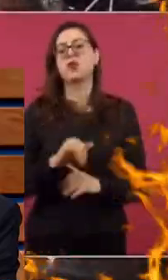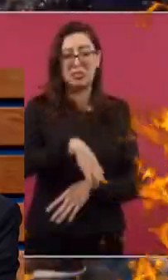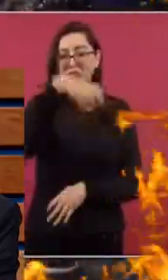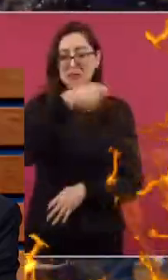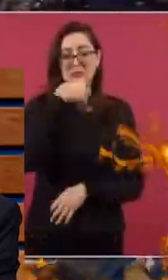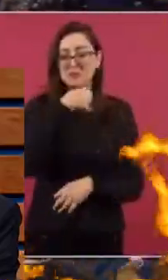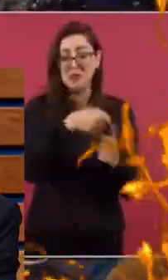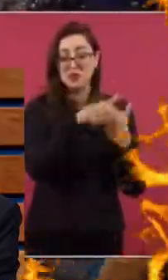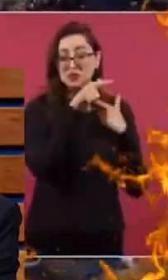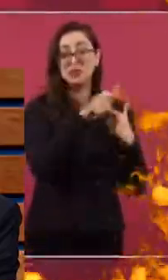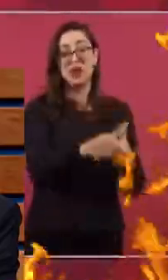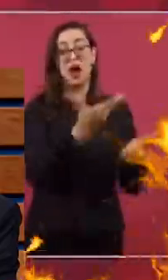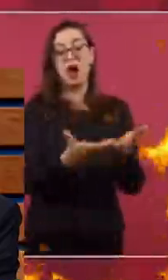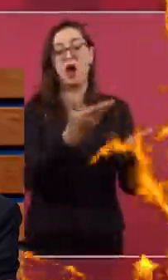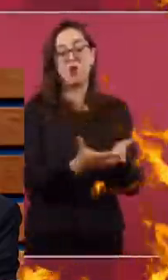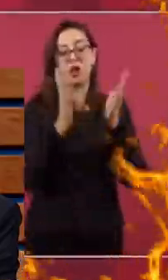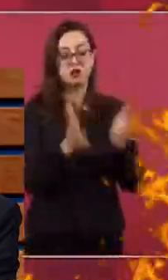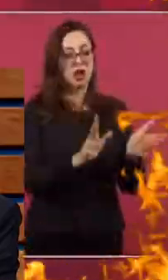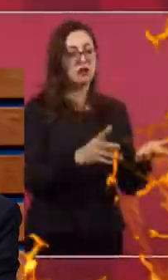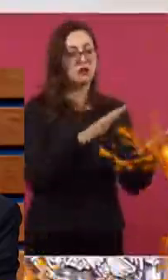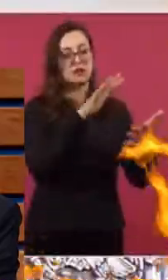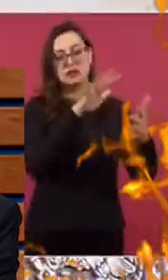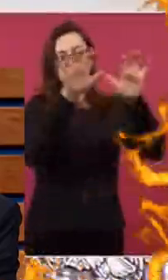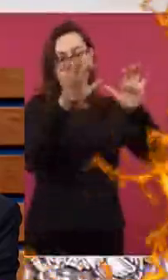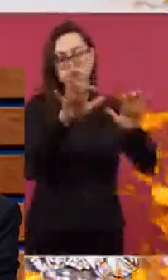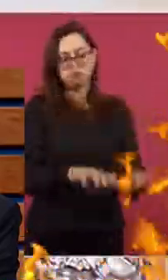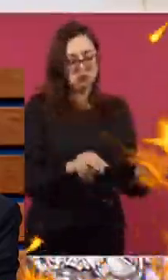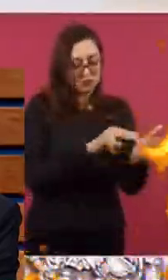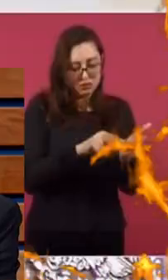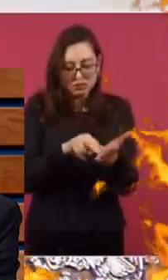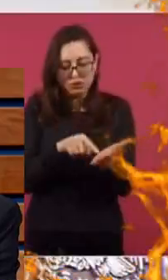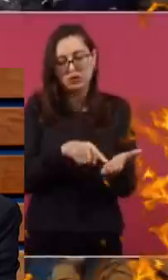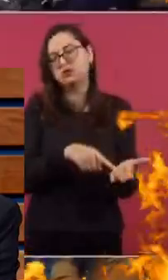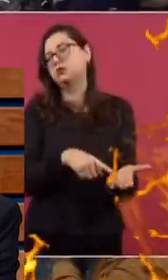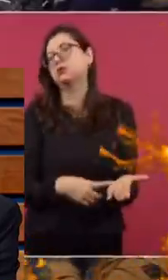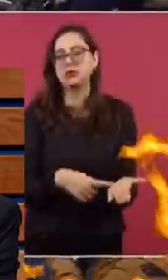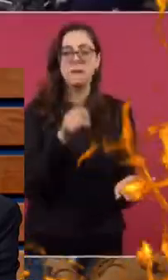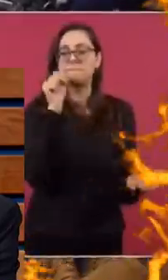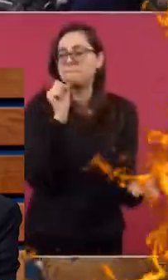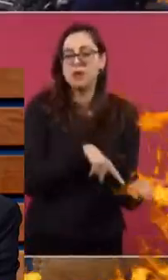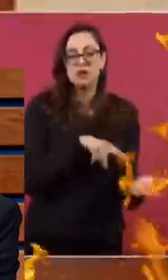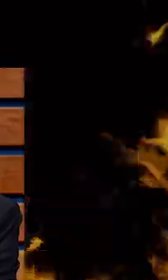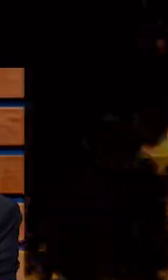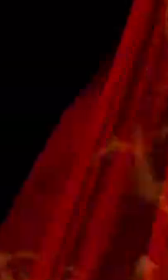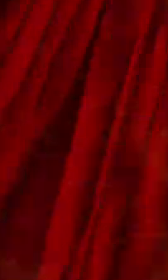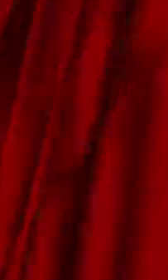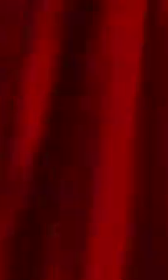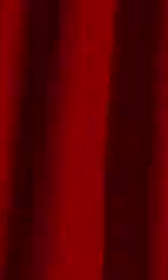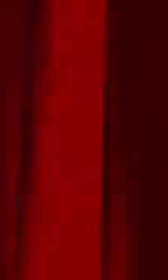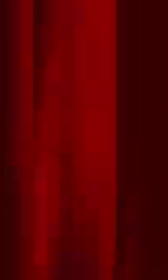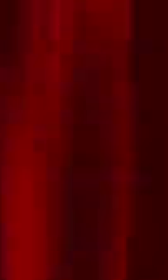Ramos, sacan un manifiesto. Empiezo a leer quiénes firman. Los mismos. ¿Cuánto tiempo llevan cuestionándonos?